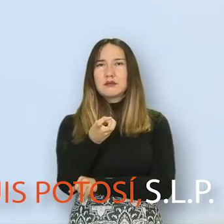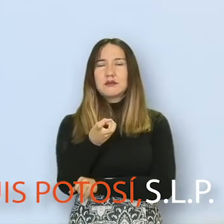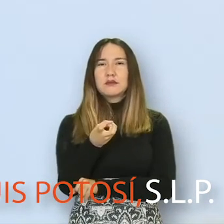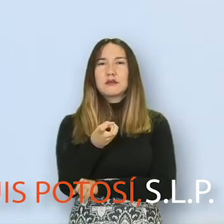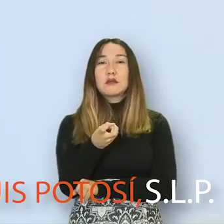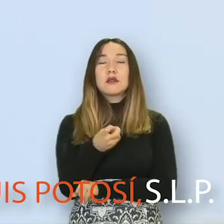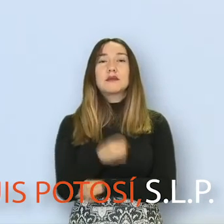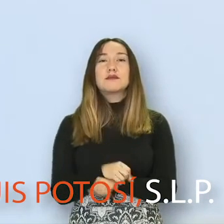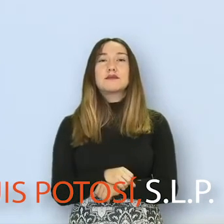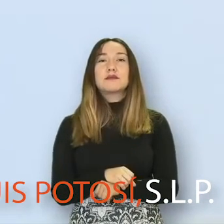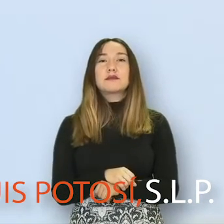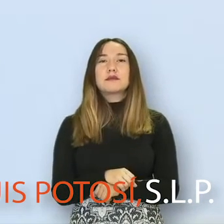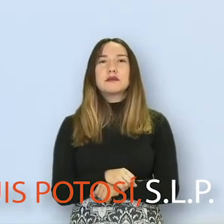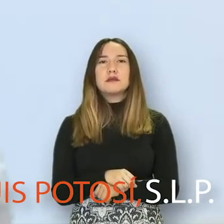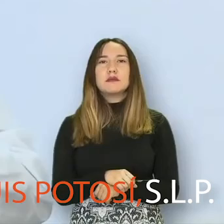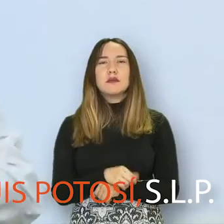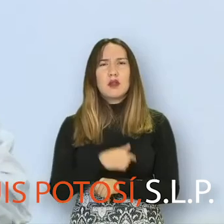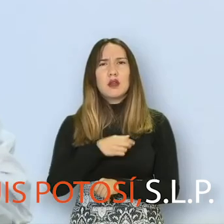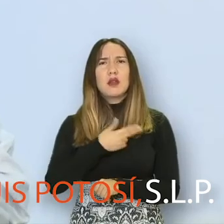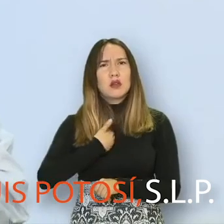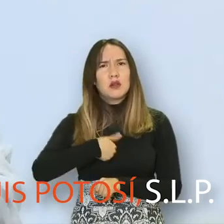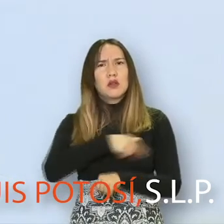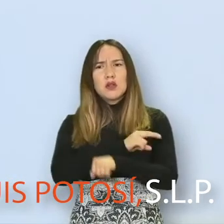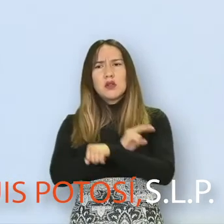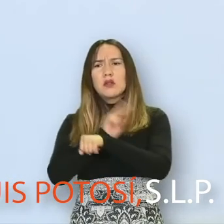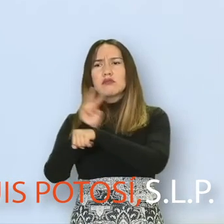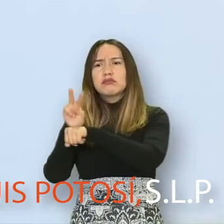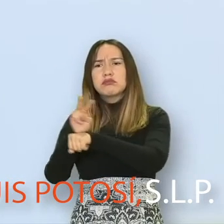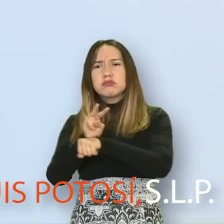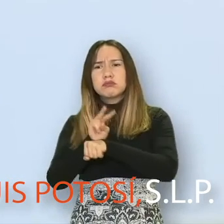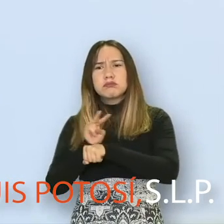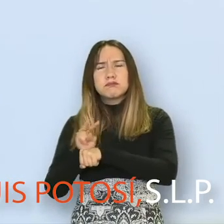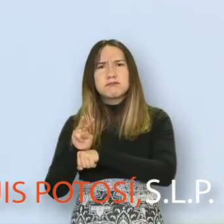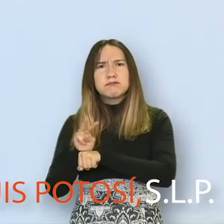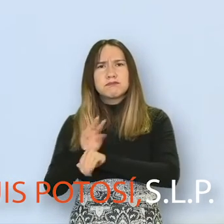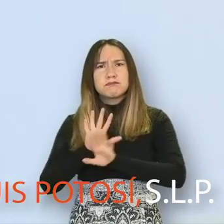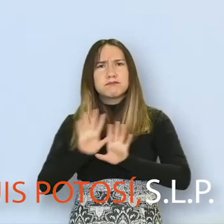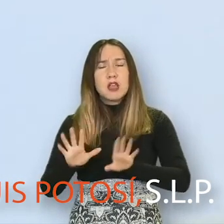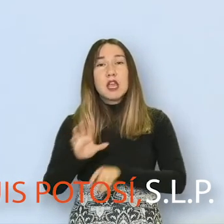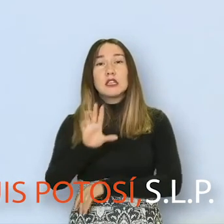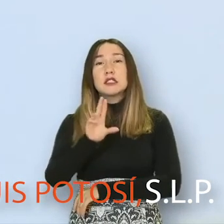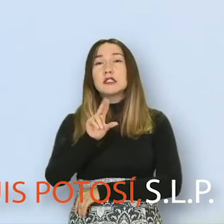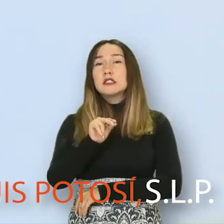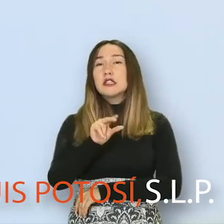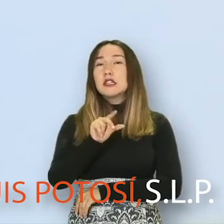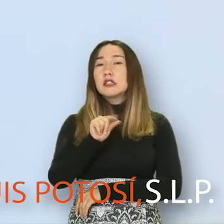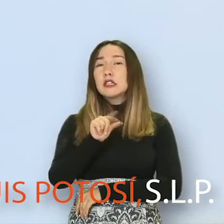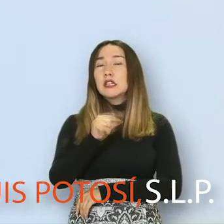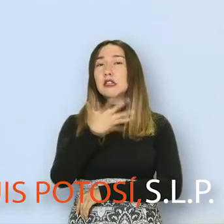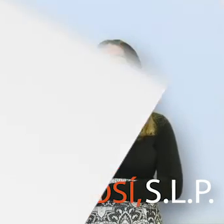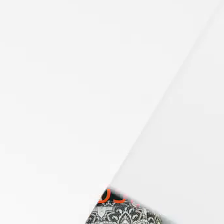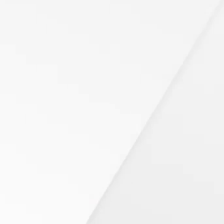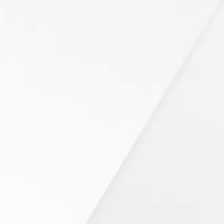estaremos haciendo la visita de verificación. Para Cuadratín Noticias, Fernando López.